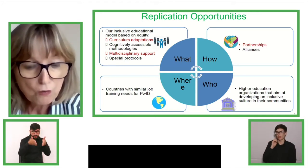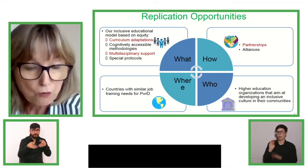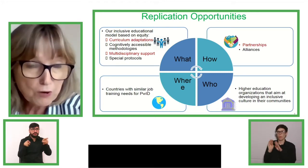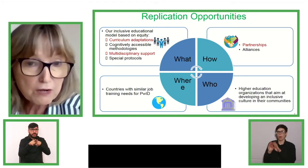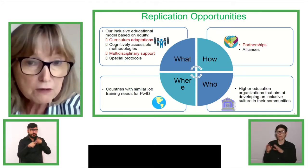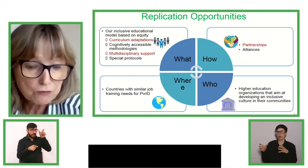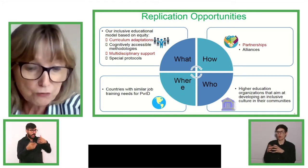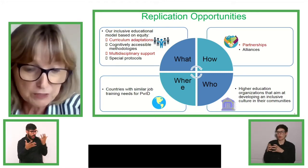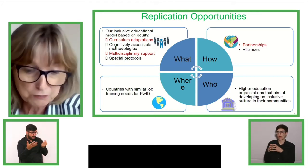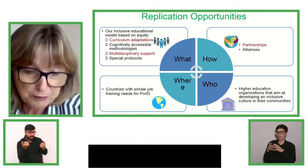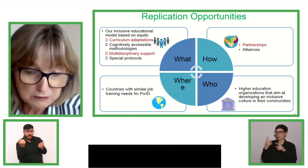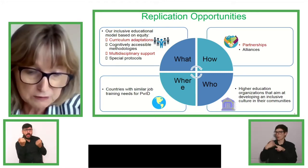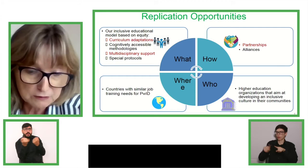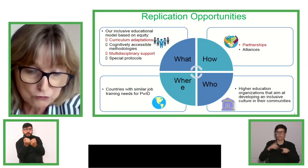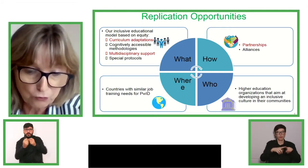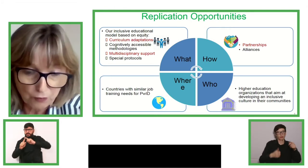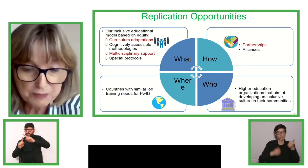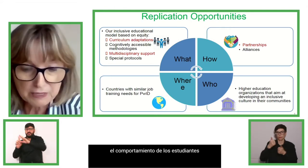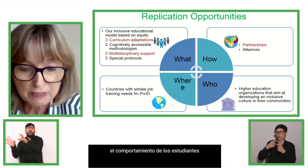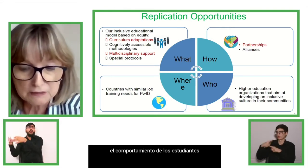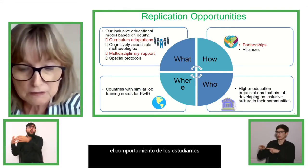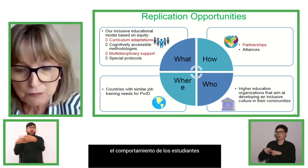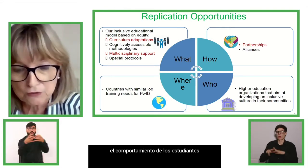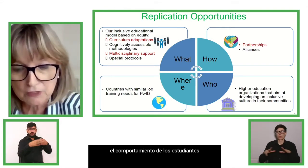y que es muy, muy importante.